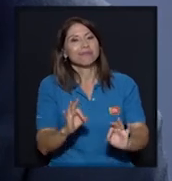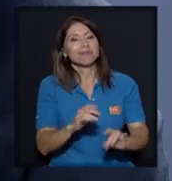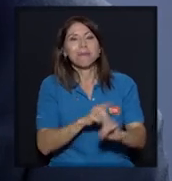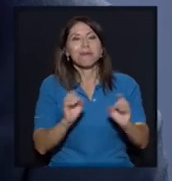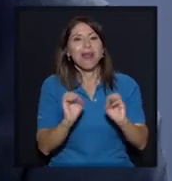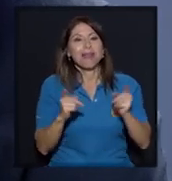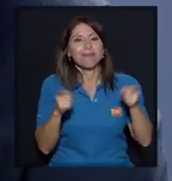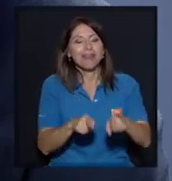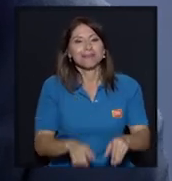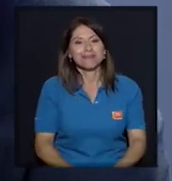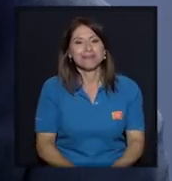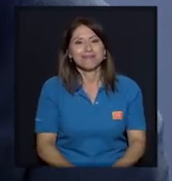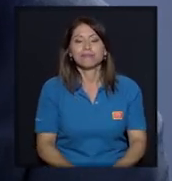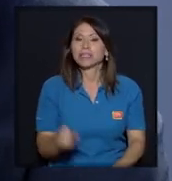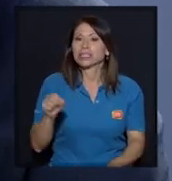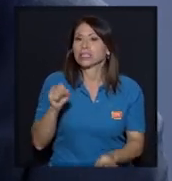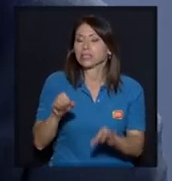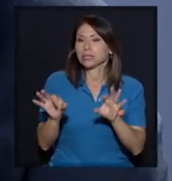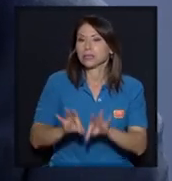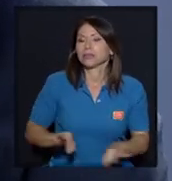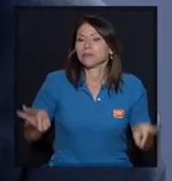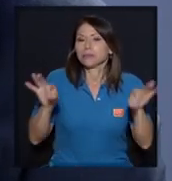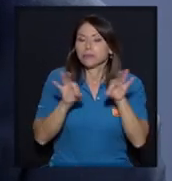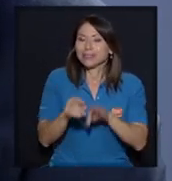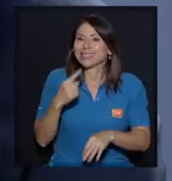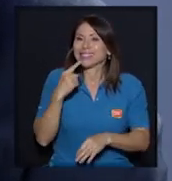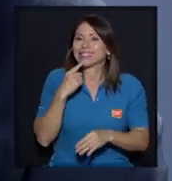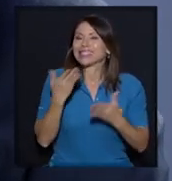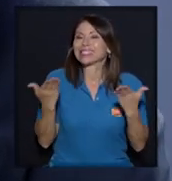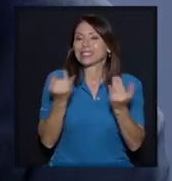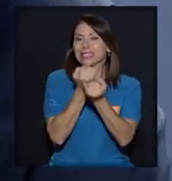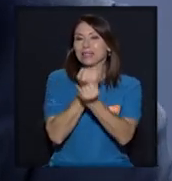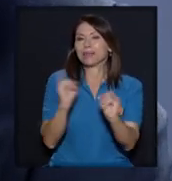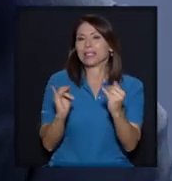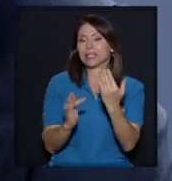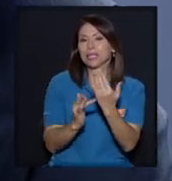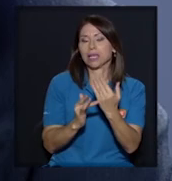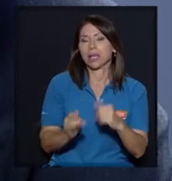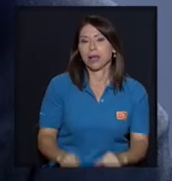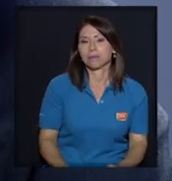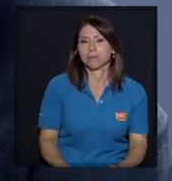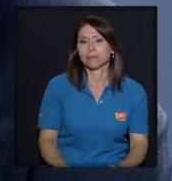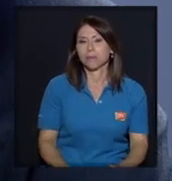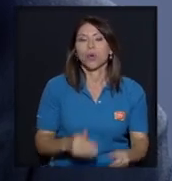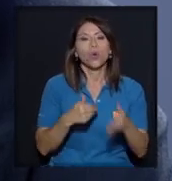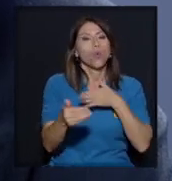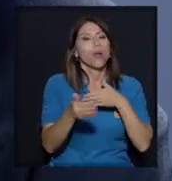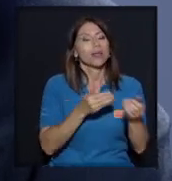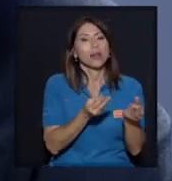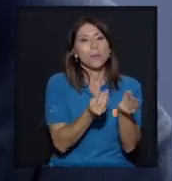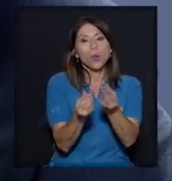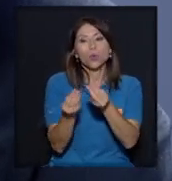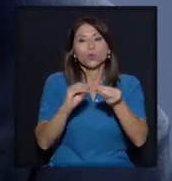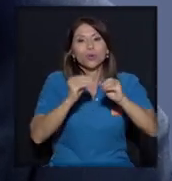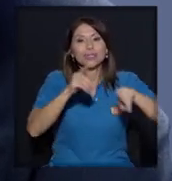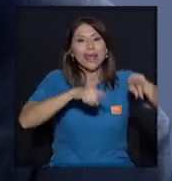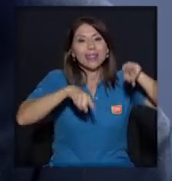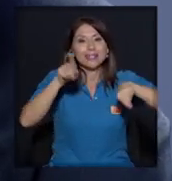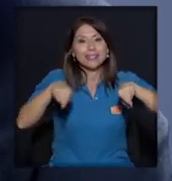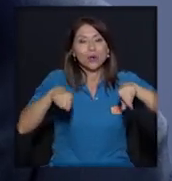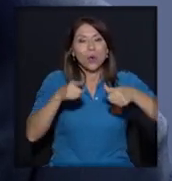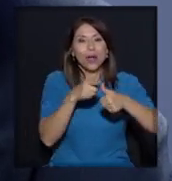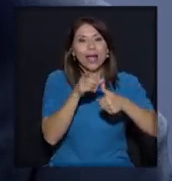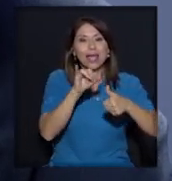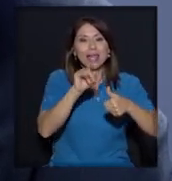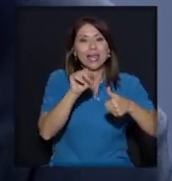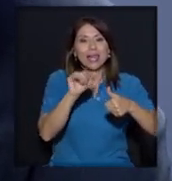importante rescatar de todo esto es la independencia técnica, ¿verdad? Que cualquier producto estadístico que se elabore, ya sea en el INEC o en el